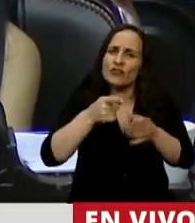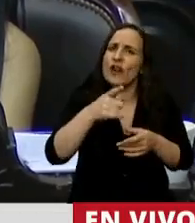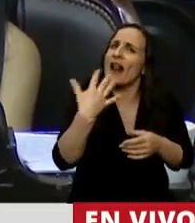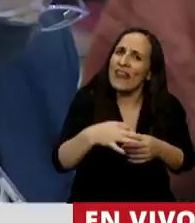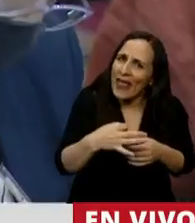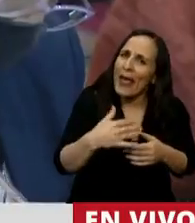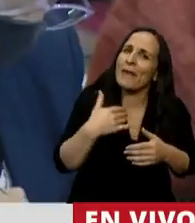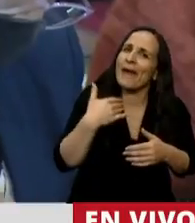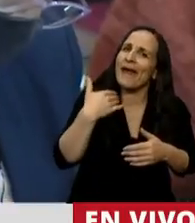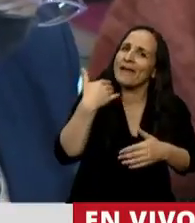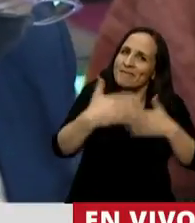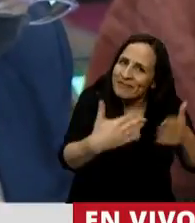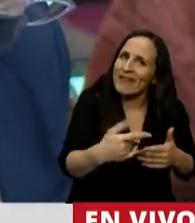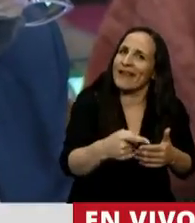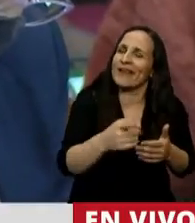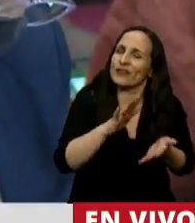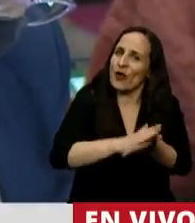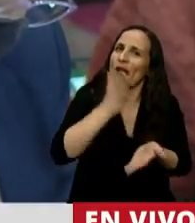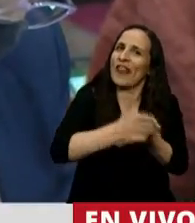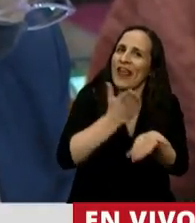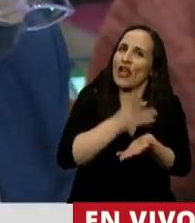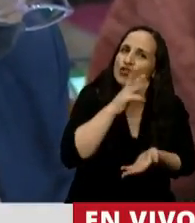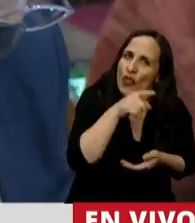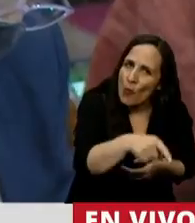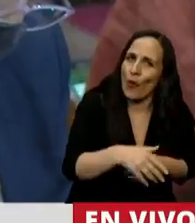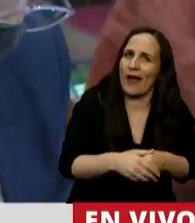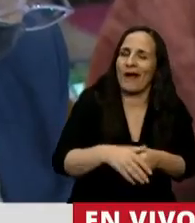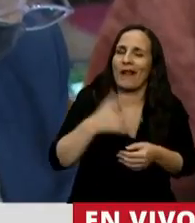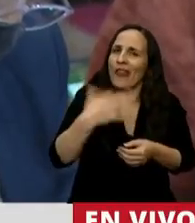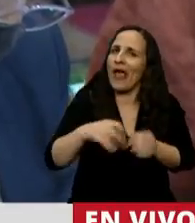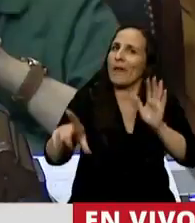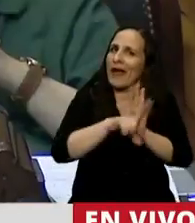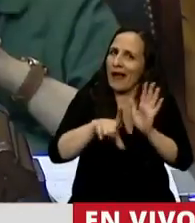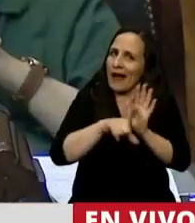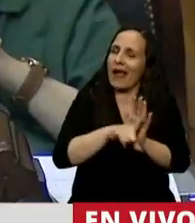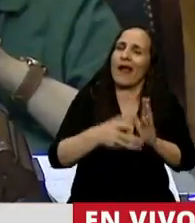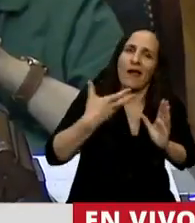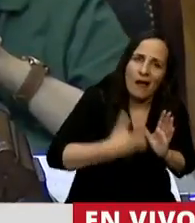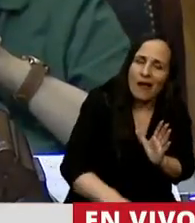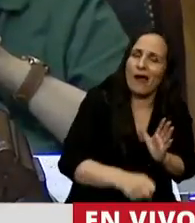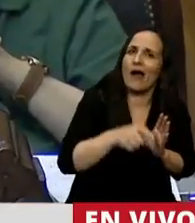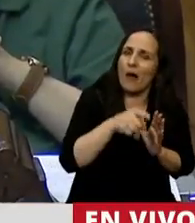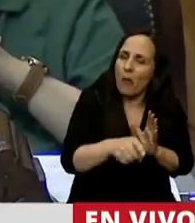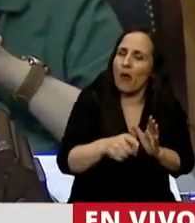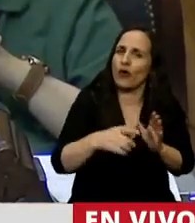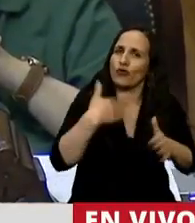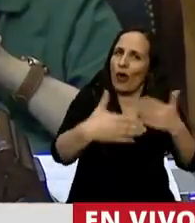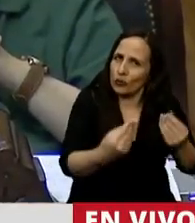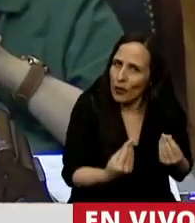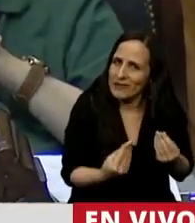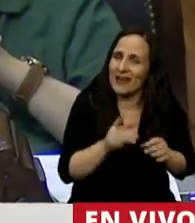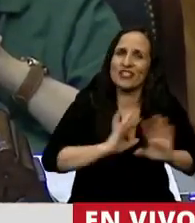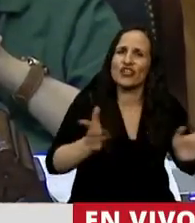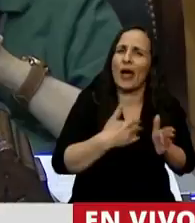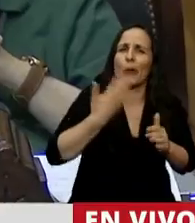que avanzar en el reconocimiento de los derechos de las mujeres, en la legislación del aborto y actualizar esto que tiene más de